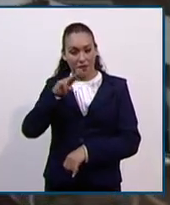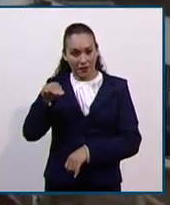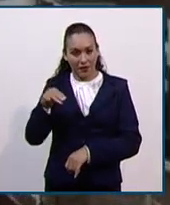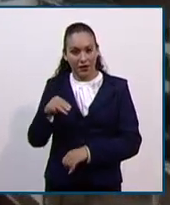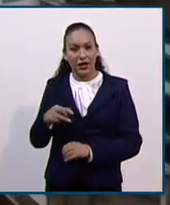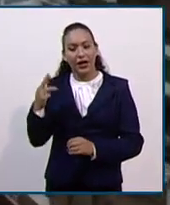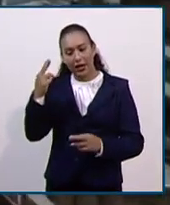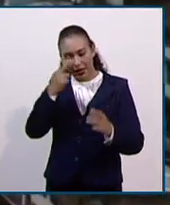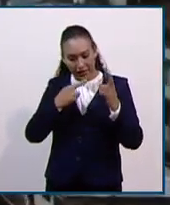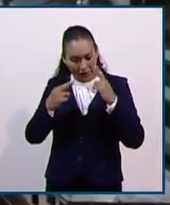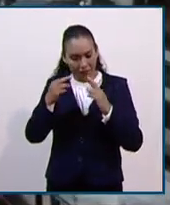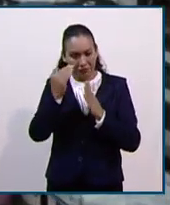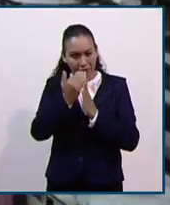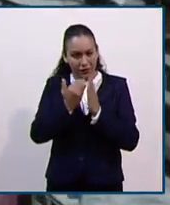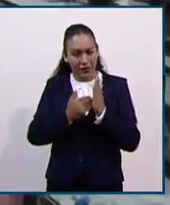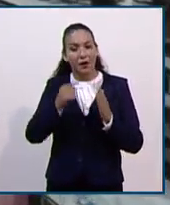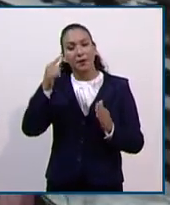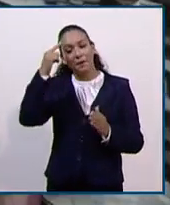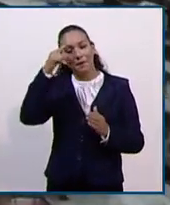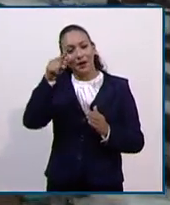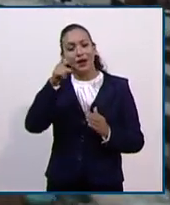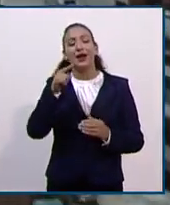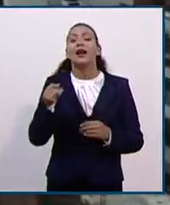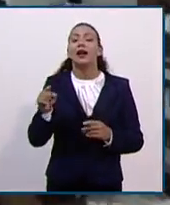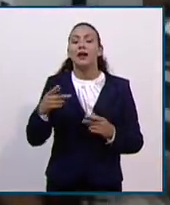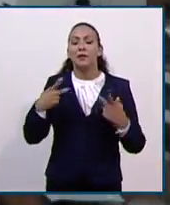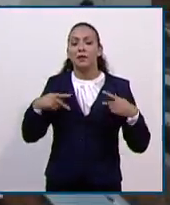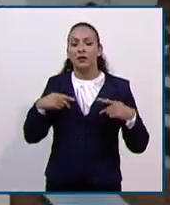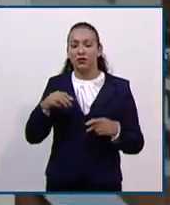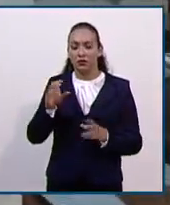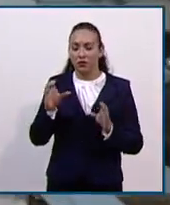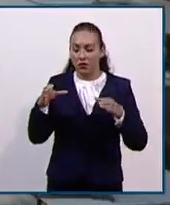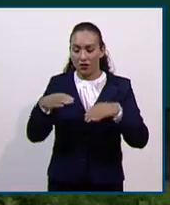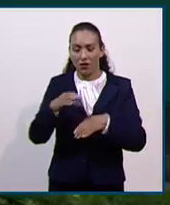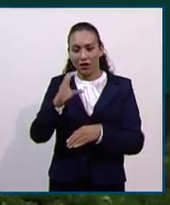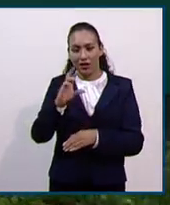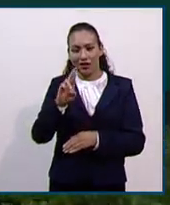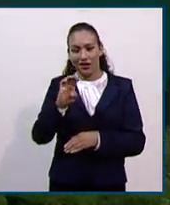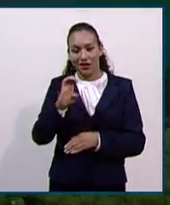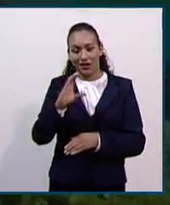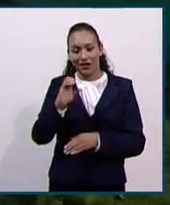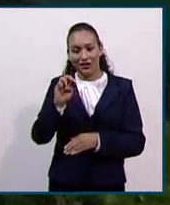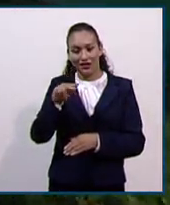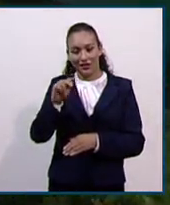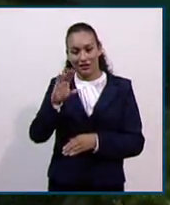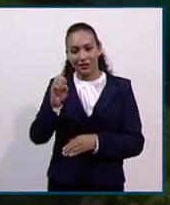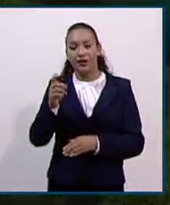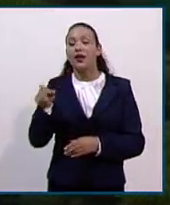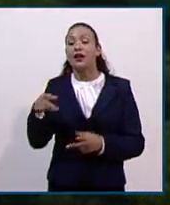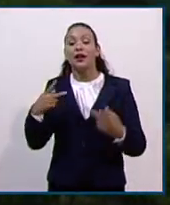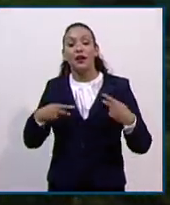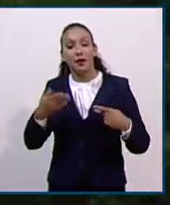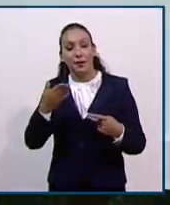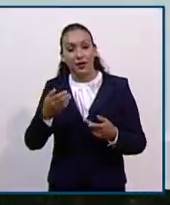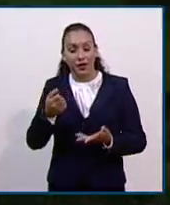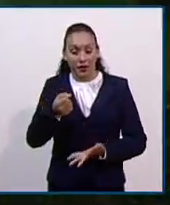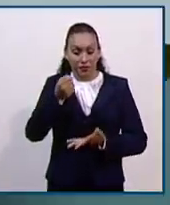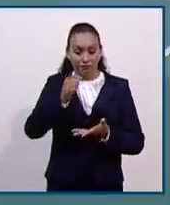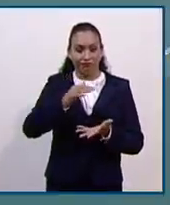la comunidad indígena de Crescencio Morales y en la que sus integrantes determinaron ejercer directamente recursos